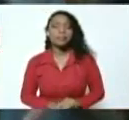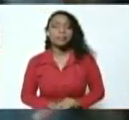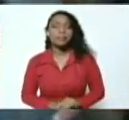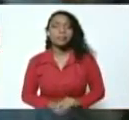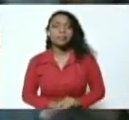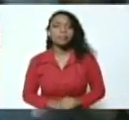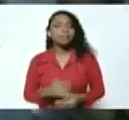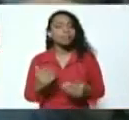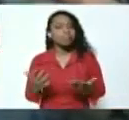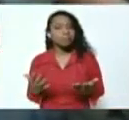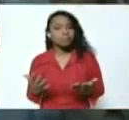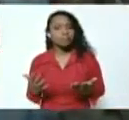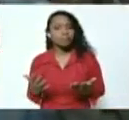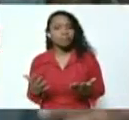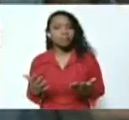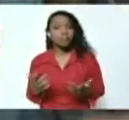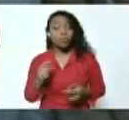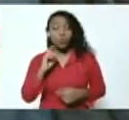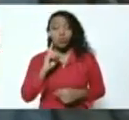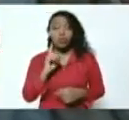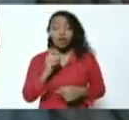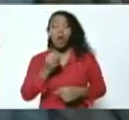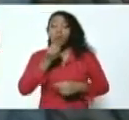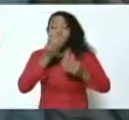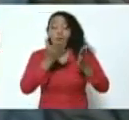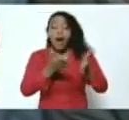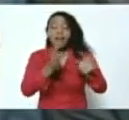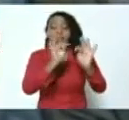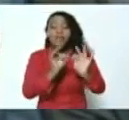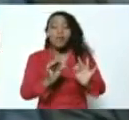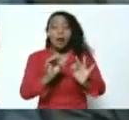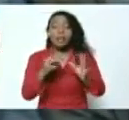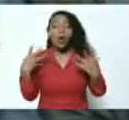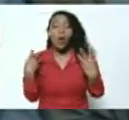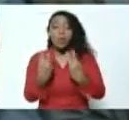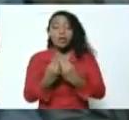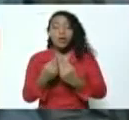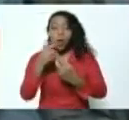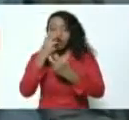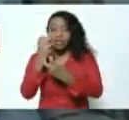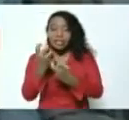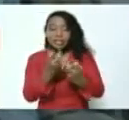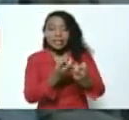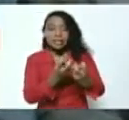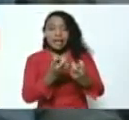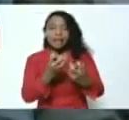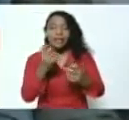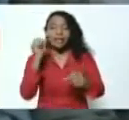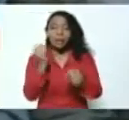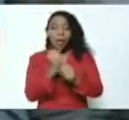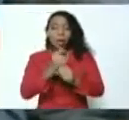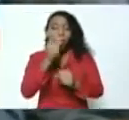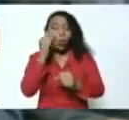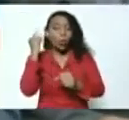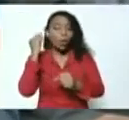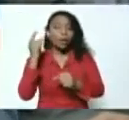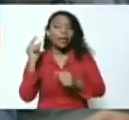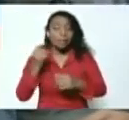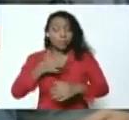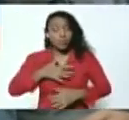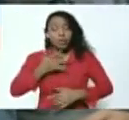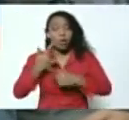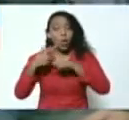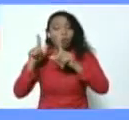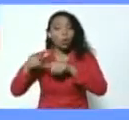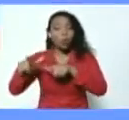de que una buena cantidad de los compañeros que nos visitan, de trabajadores y trabajadoras, y es posible que de otros